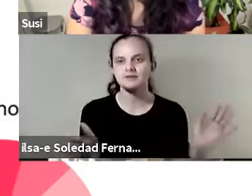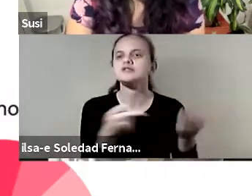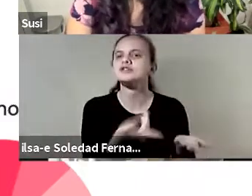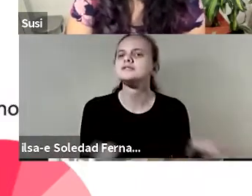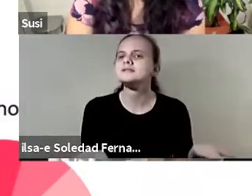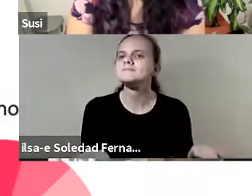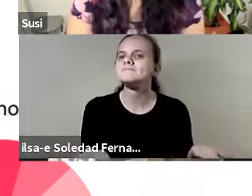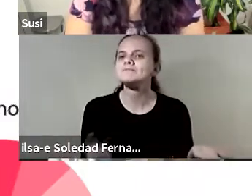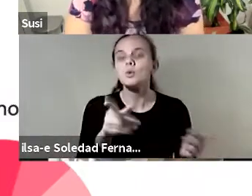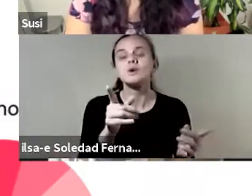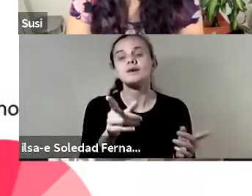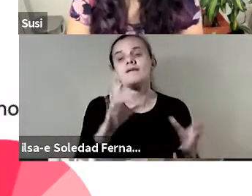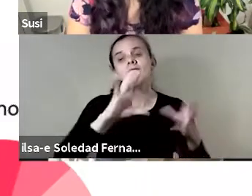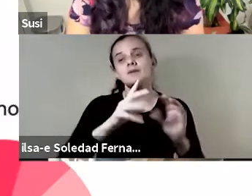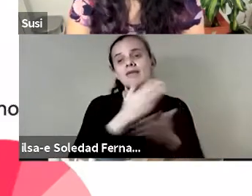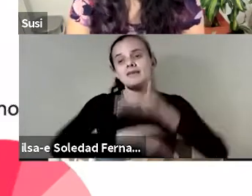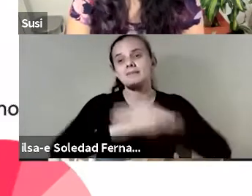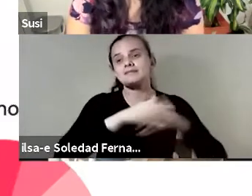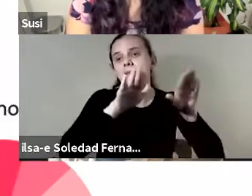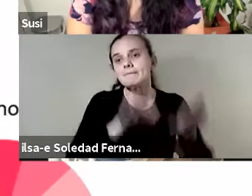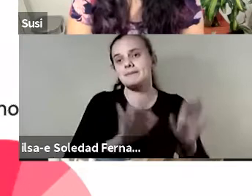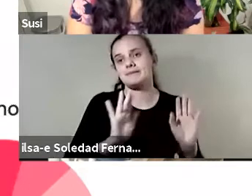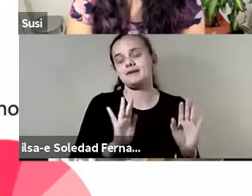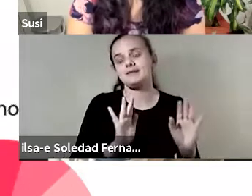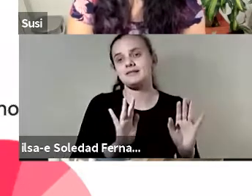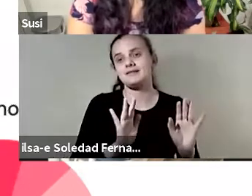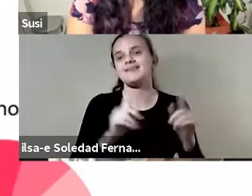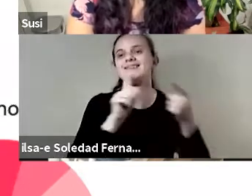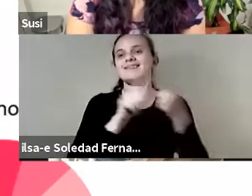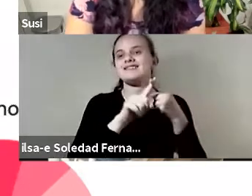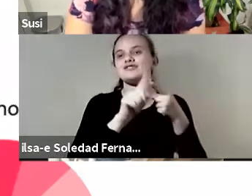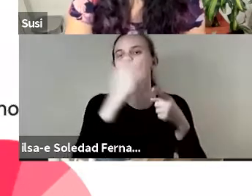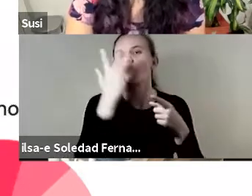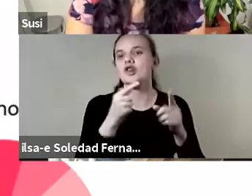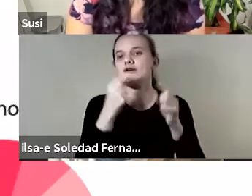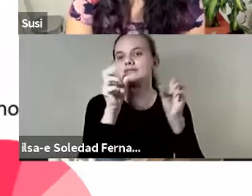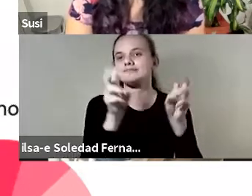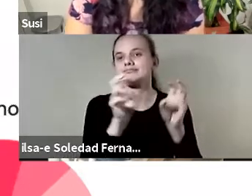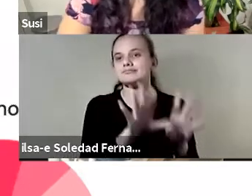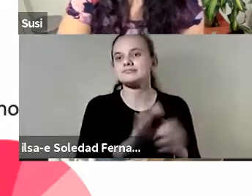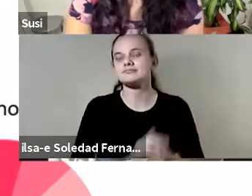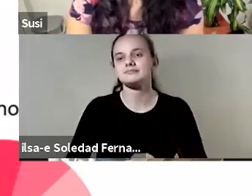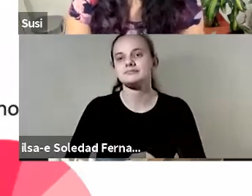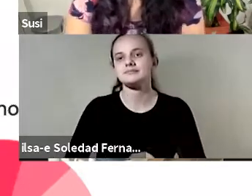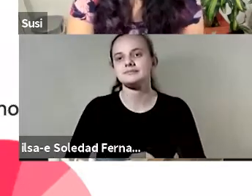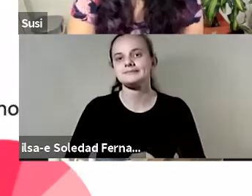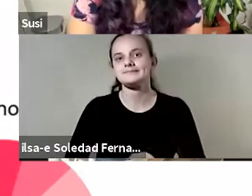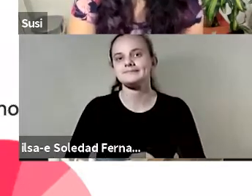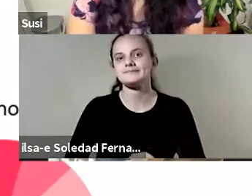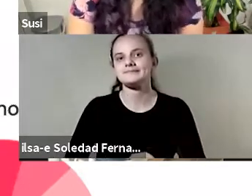personas que solamente pueden ver en blanco y negro, que no ven colores. Entonces, ese sería también un tipo de discapacidad